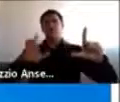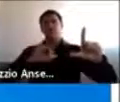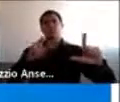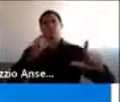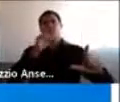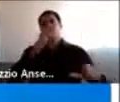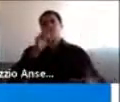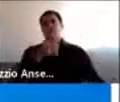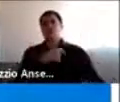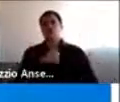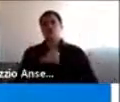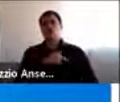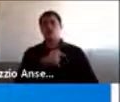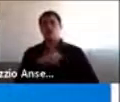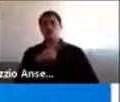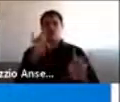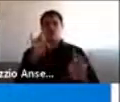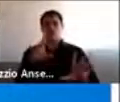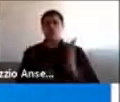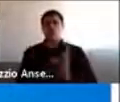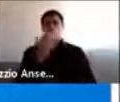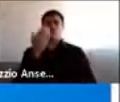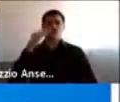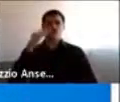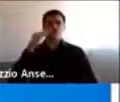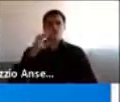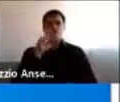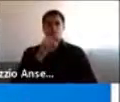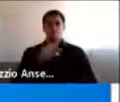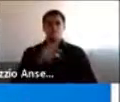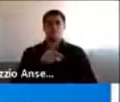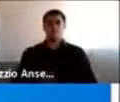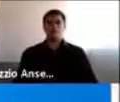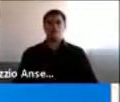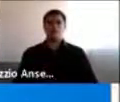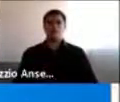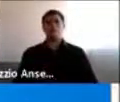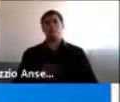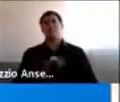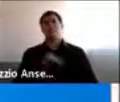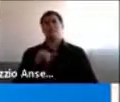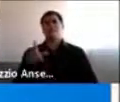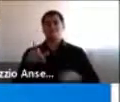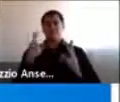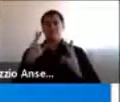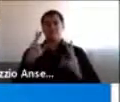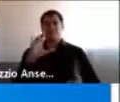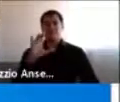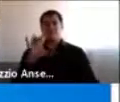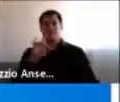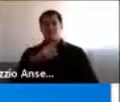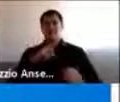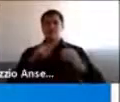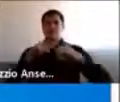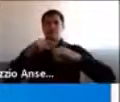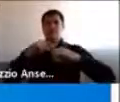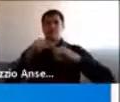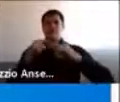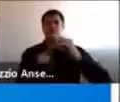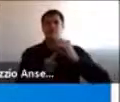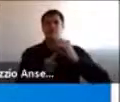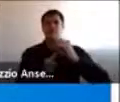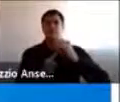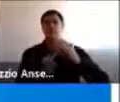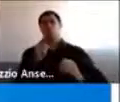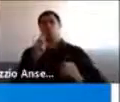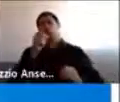el nombre del nuevo personaje o el nuevo niño que esté usando el juego y les permite seleccionar el género del avatar que ustedes